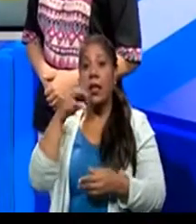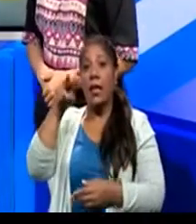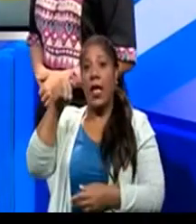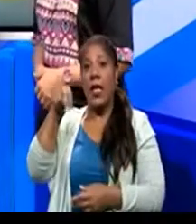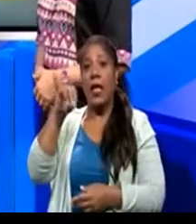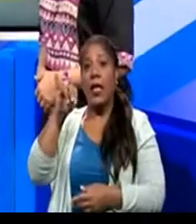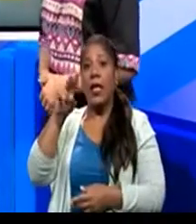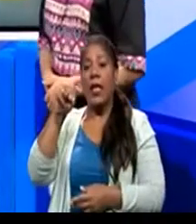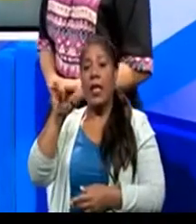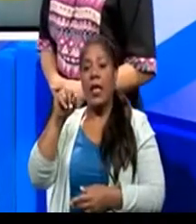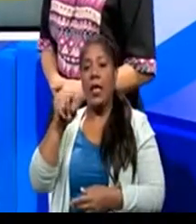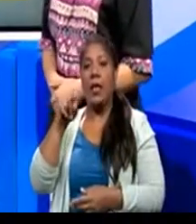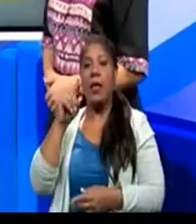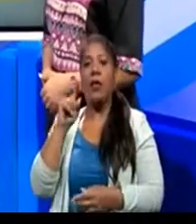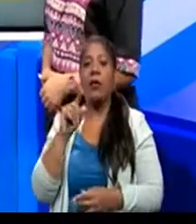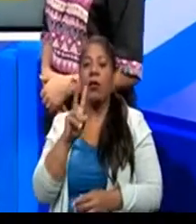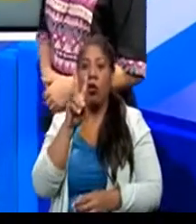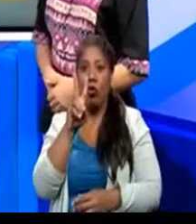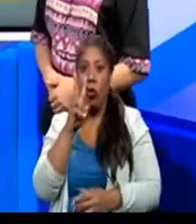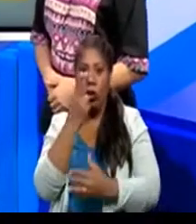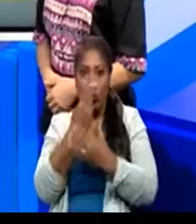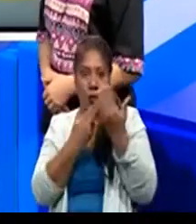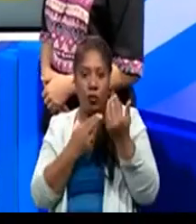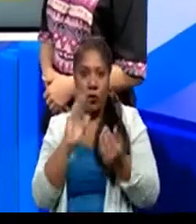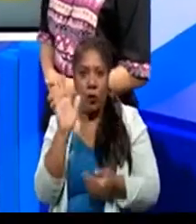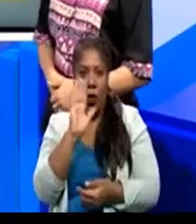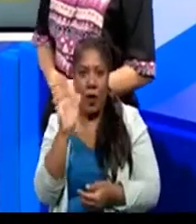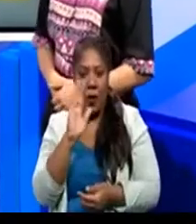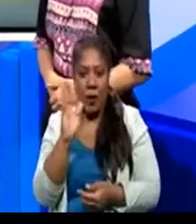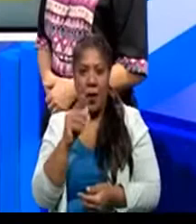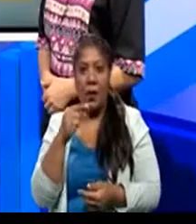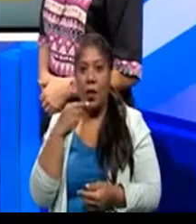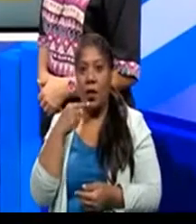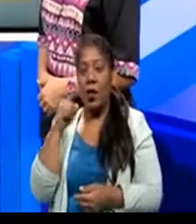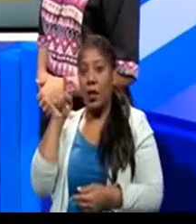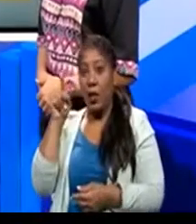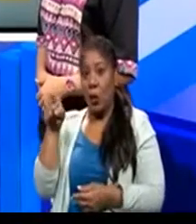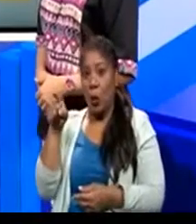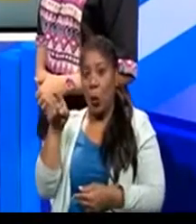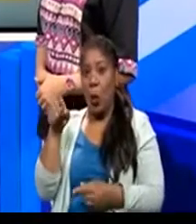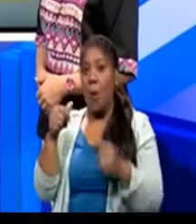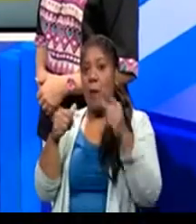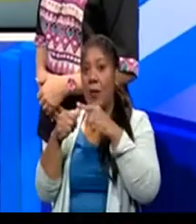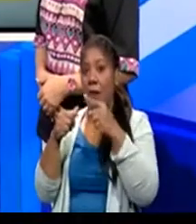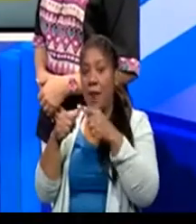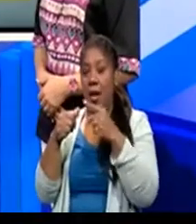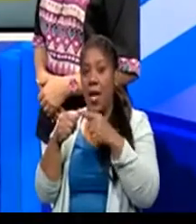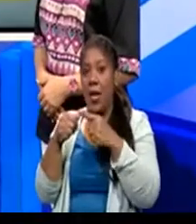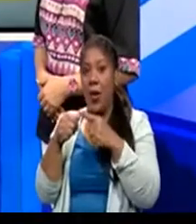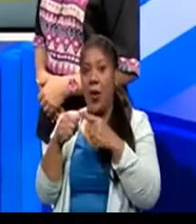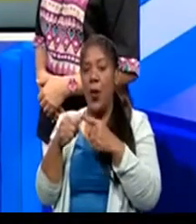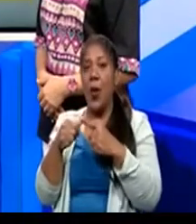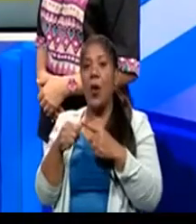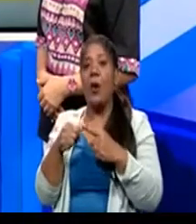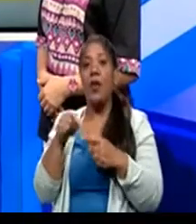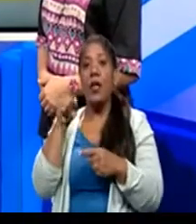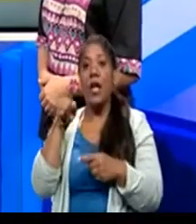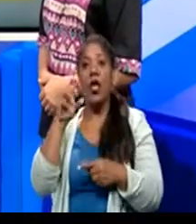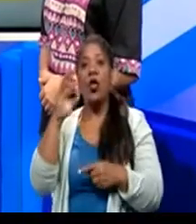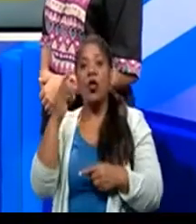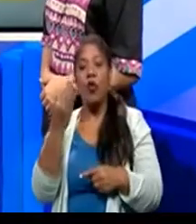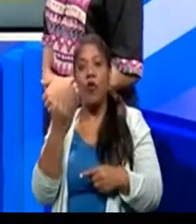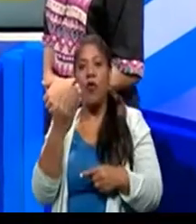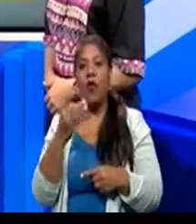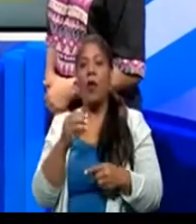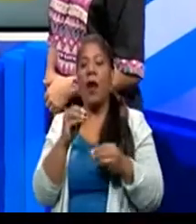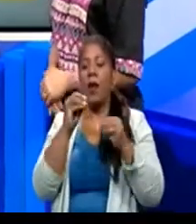despedir, pero quiero que lo hagamos juntas. ¿Está bien? Tú te vas a despedir primero y yo lo voy a hacer contigo y luego tú te